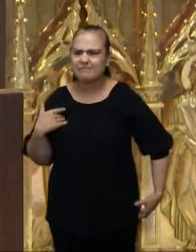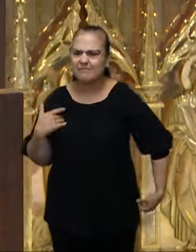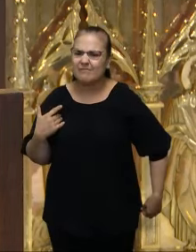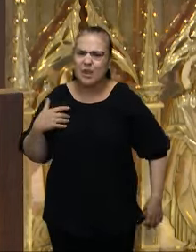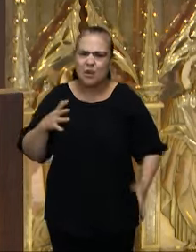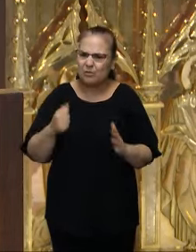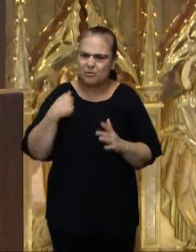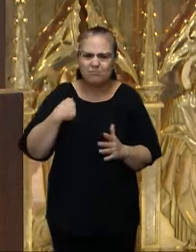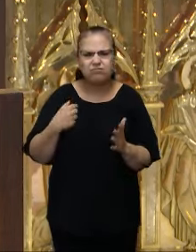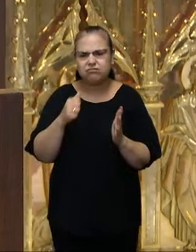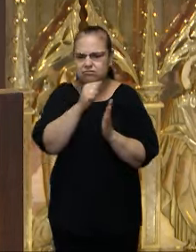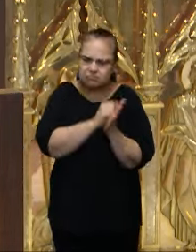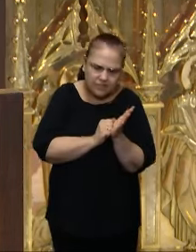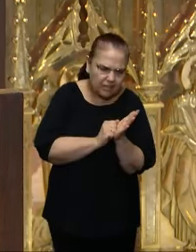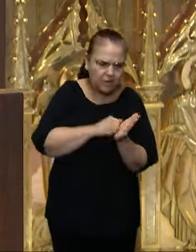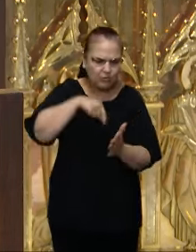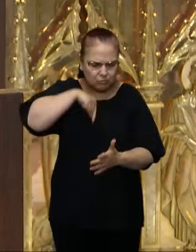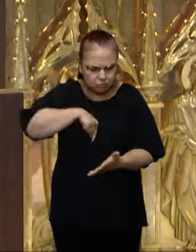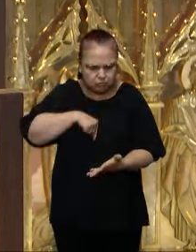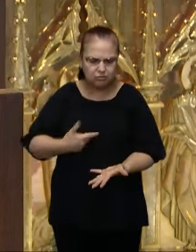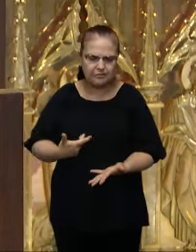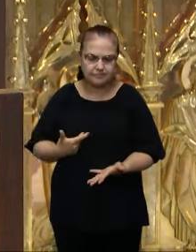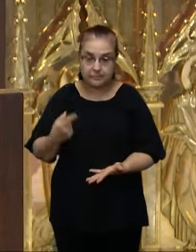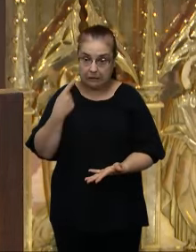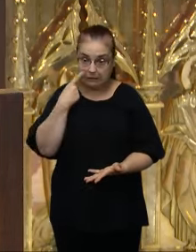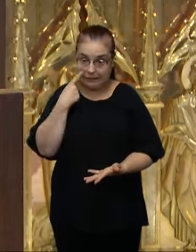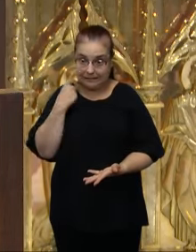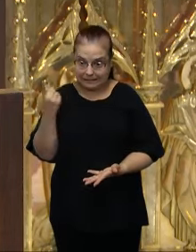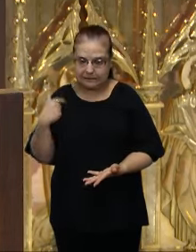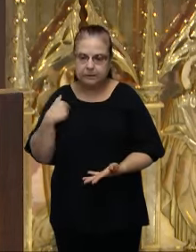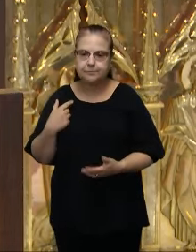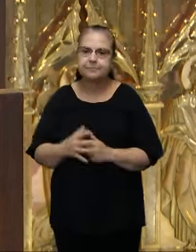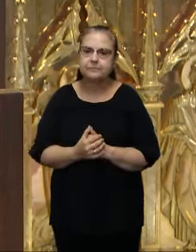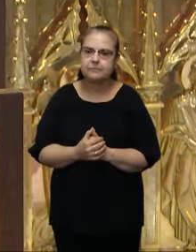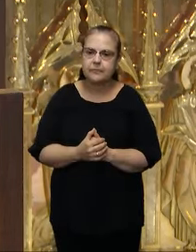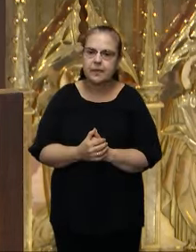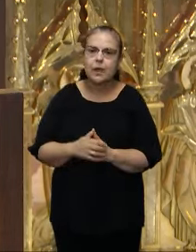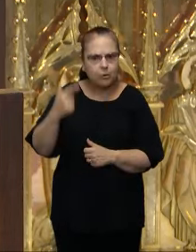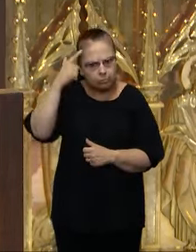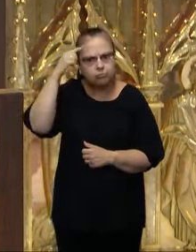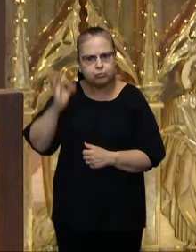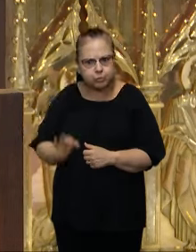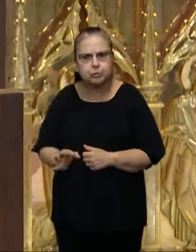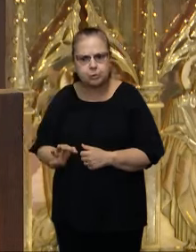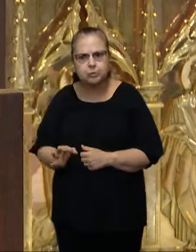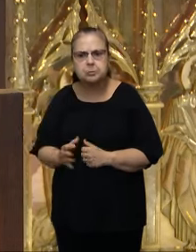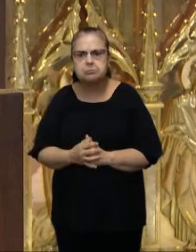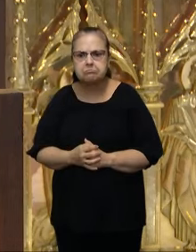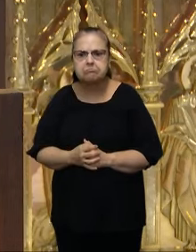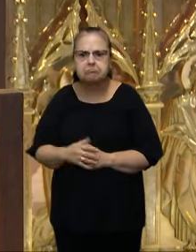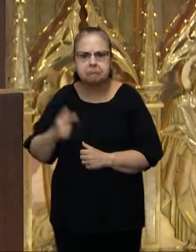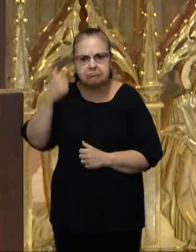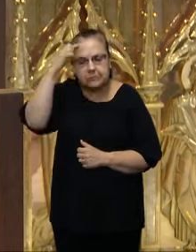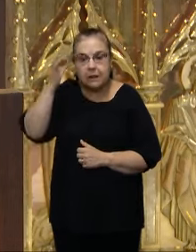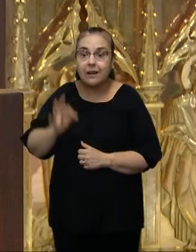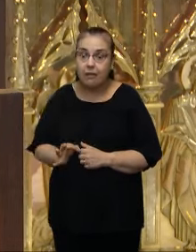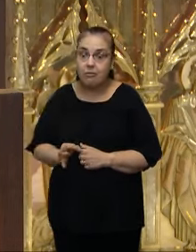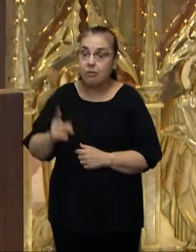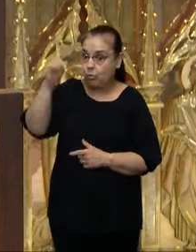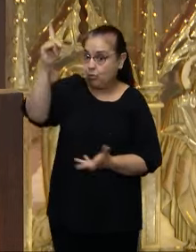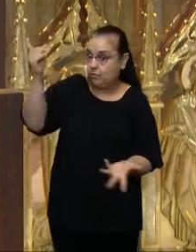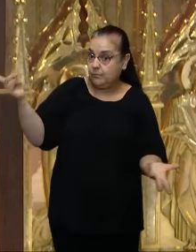gran vacío. Y fijaos que, por el contexto, era creyente. Creía en Yahvé